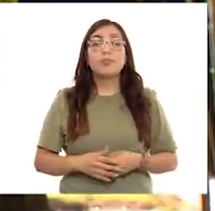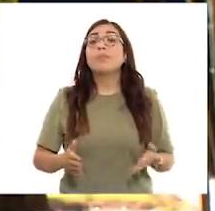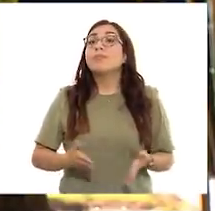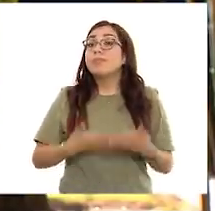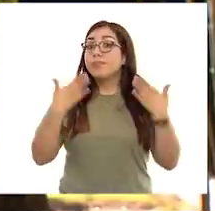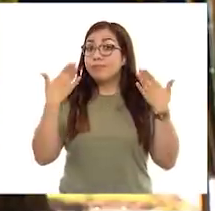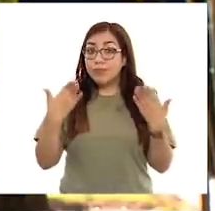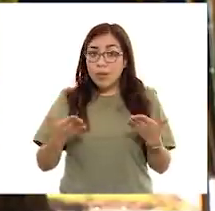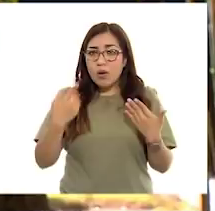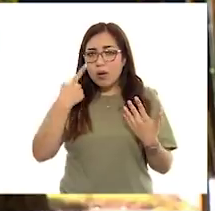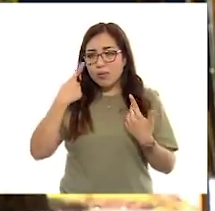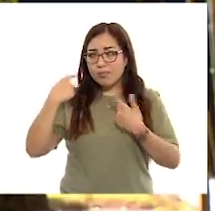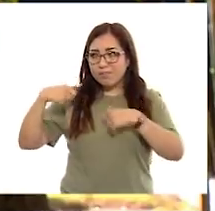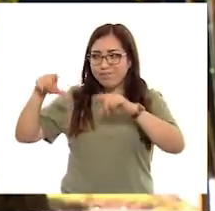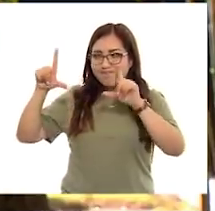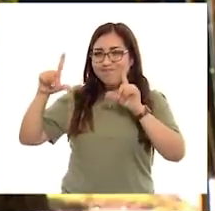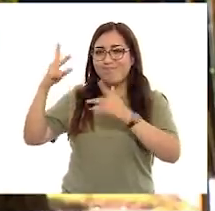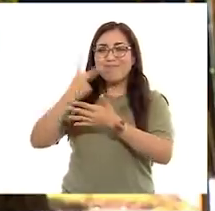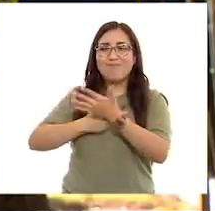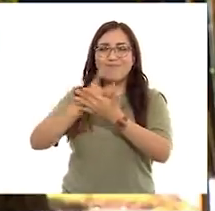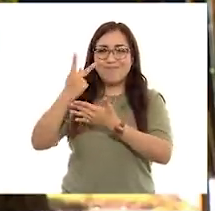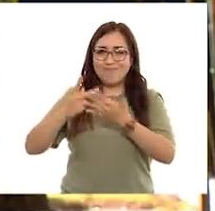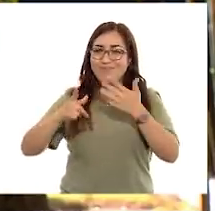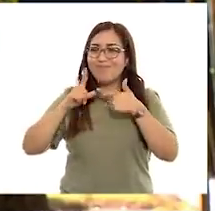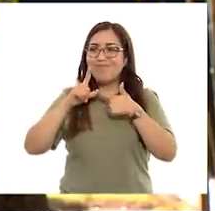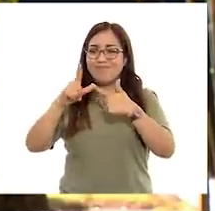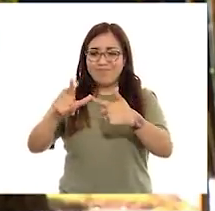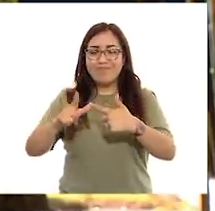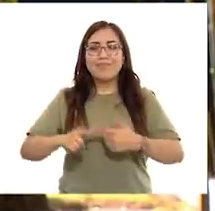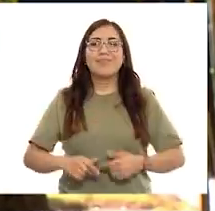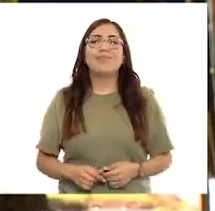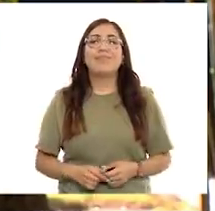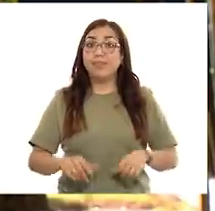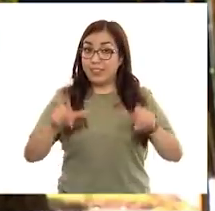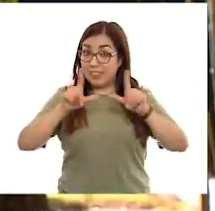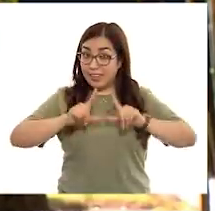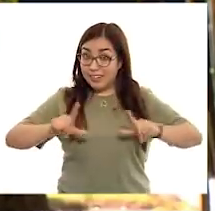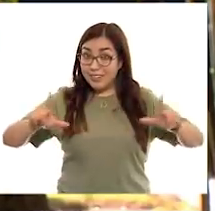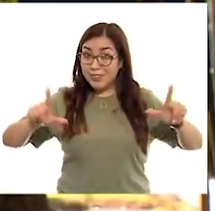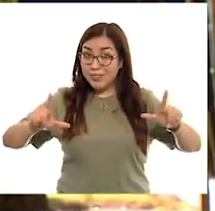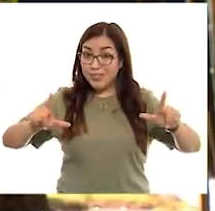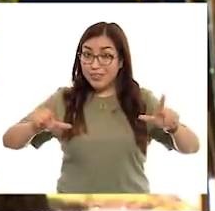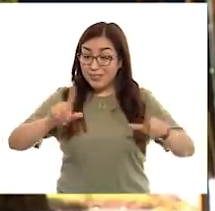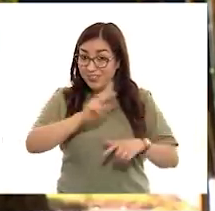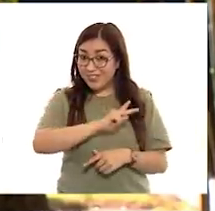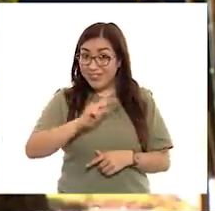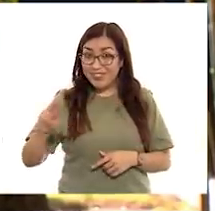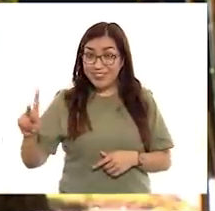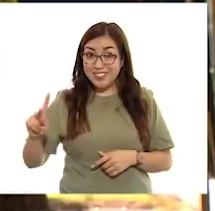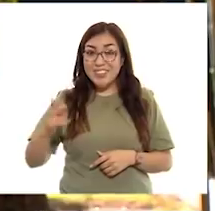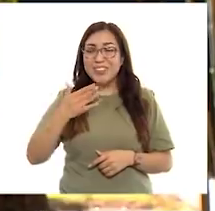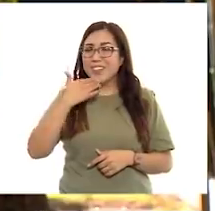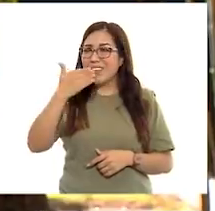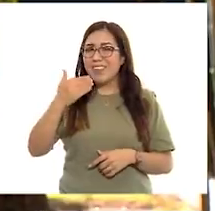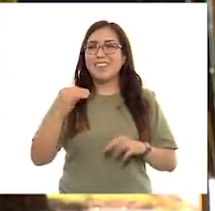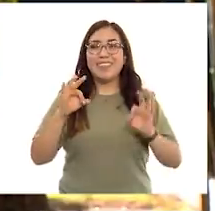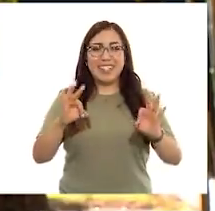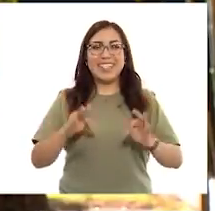es momento de seguir con el programa de hoy. ¿Listas? ¿Listos?